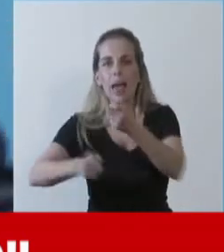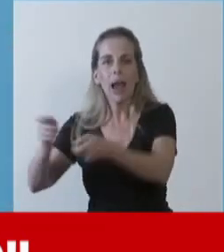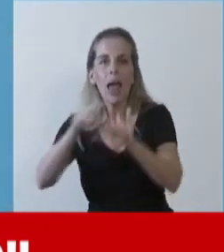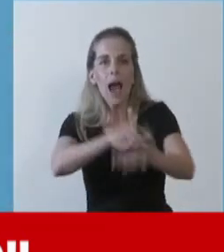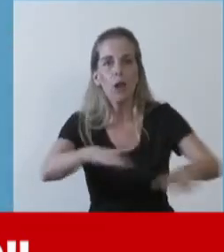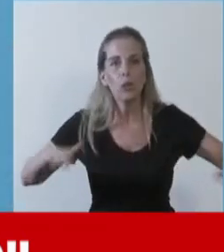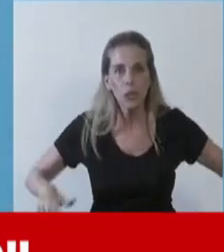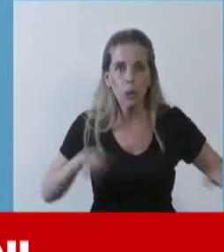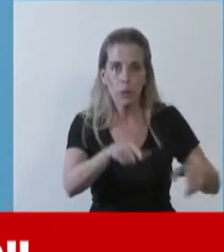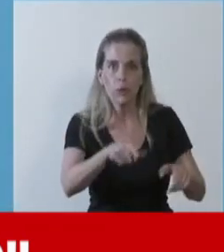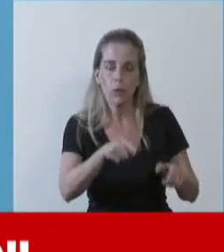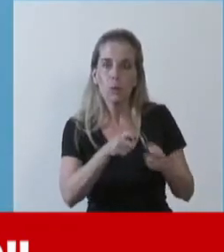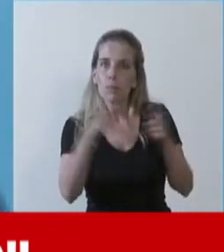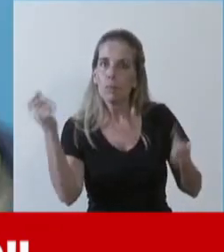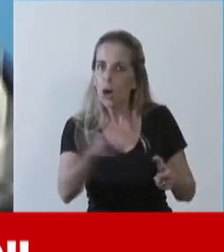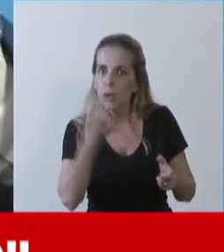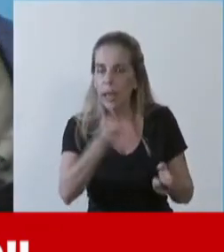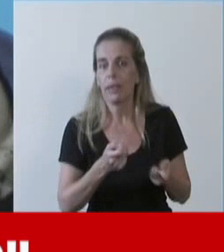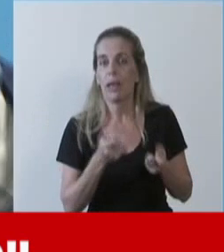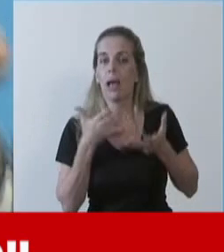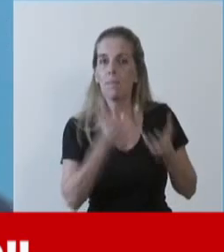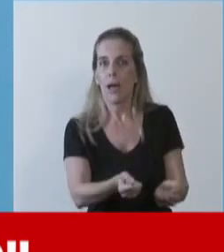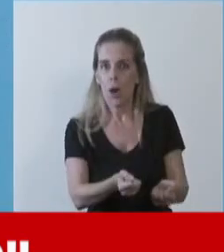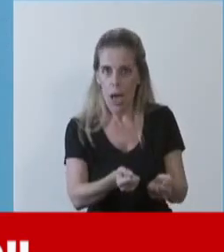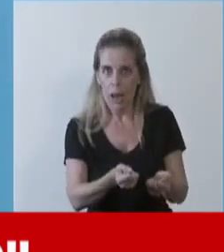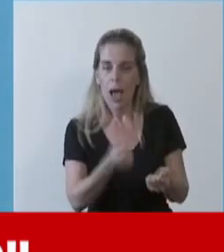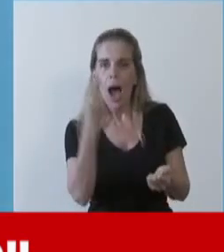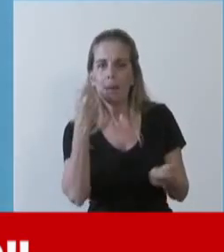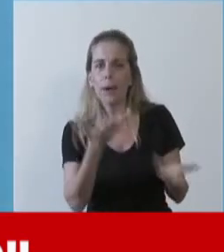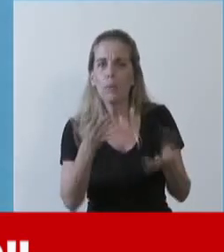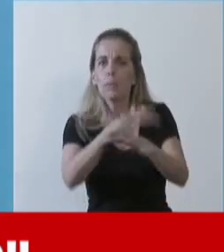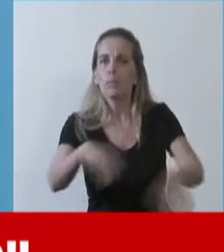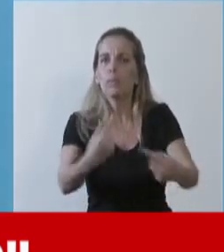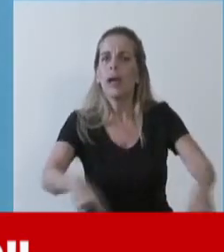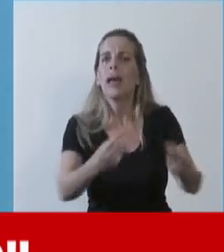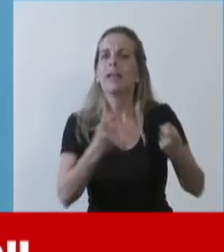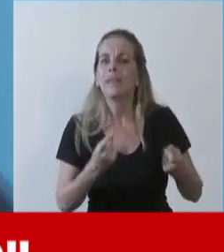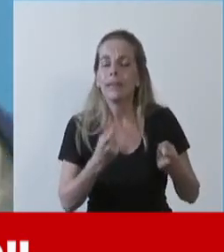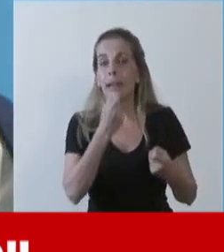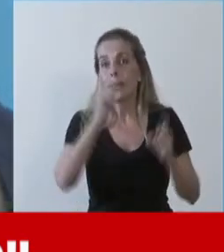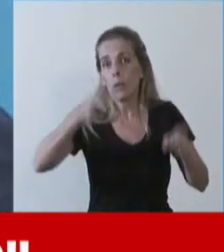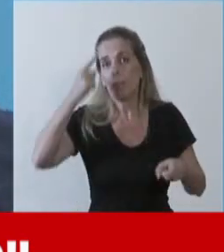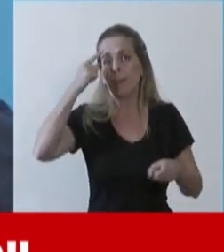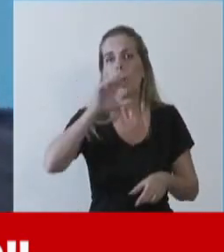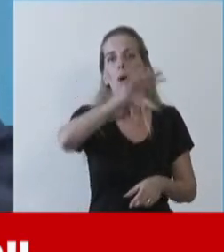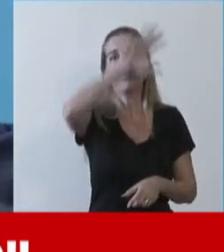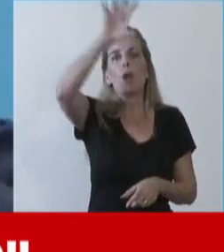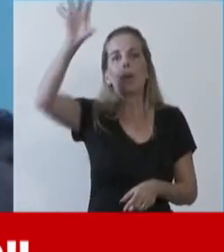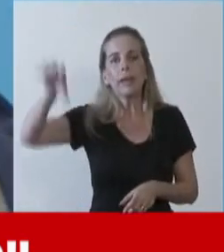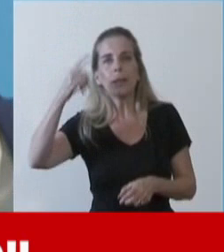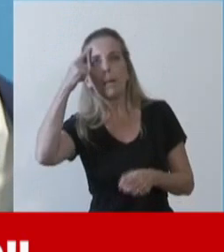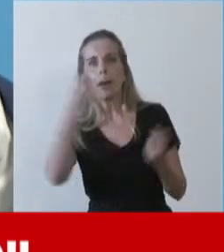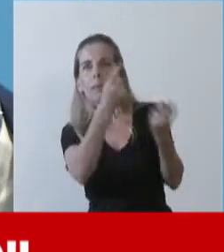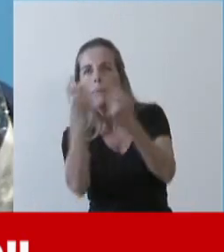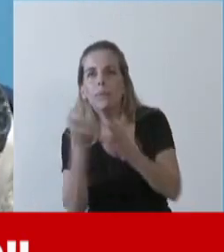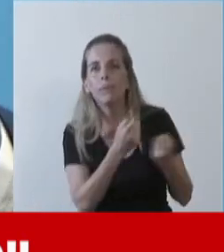el sistema de asistencia alimentaria en las maneras y las particularidades que tiene cada provincia a un mecanismo de